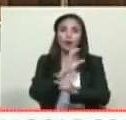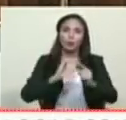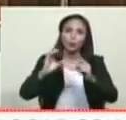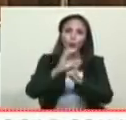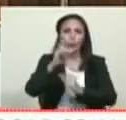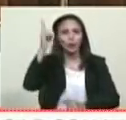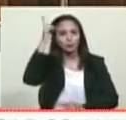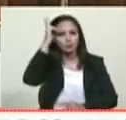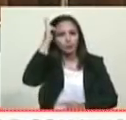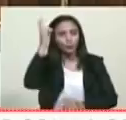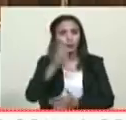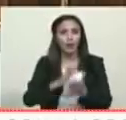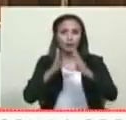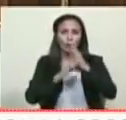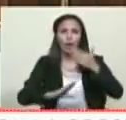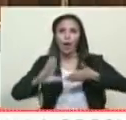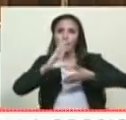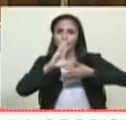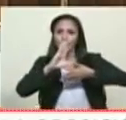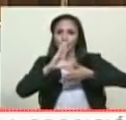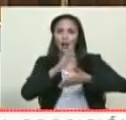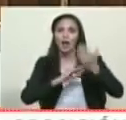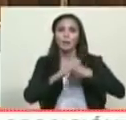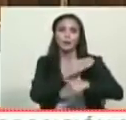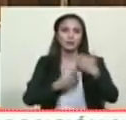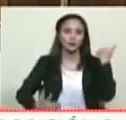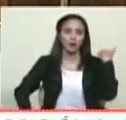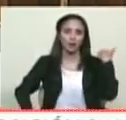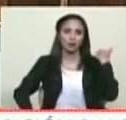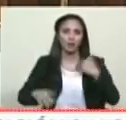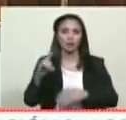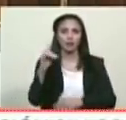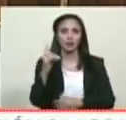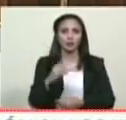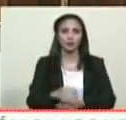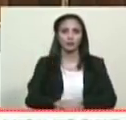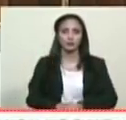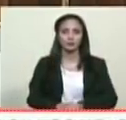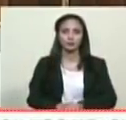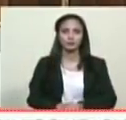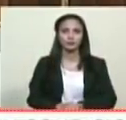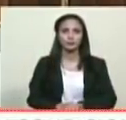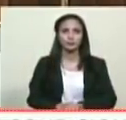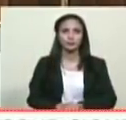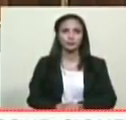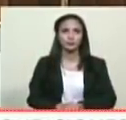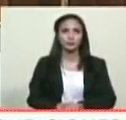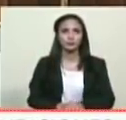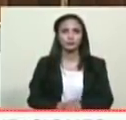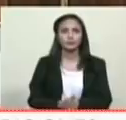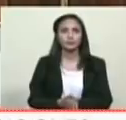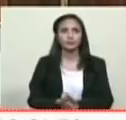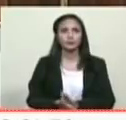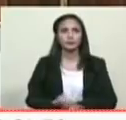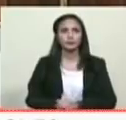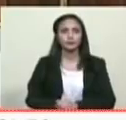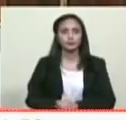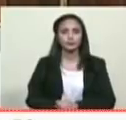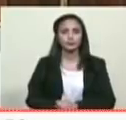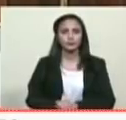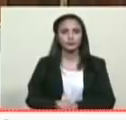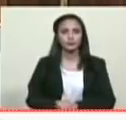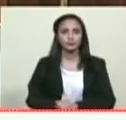ancestrales nuestroamericanas al presidente del Estado Pluricultural de Bolivia, Juan Evo